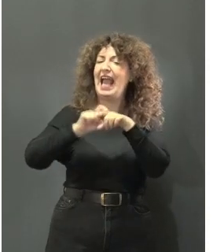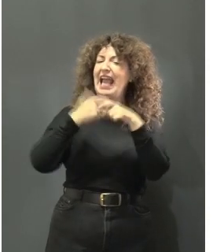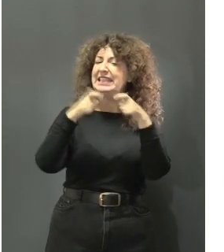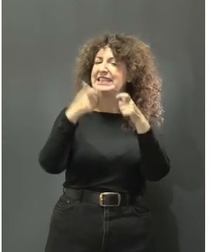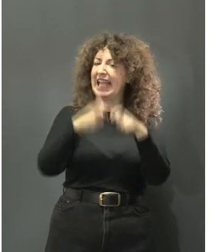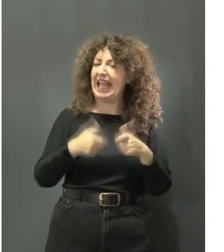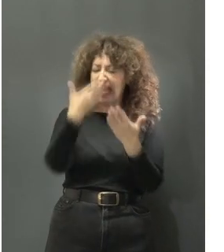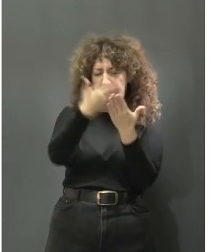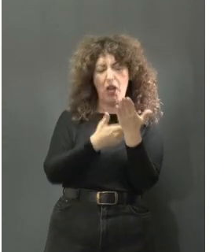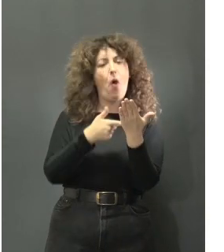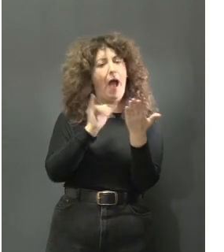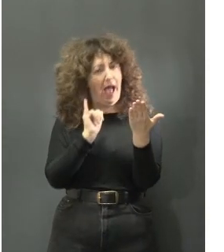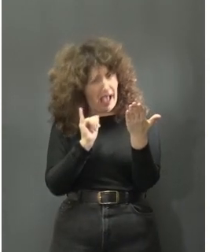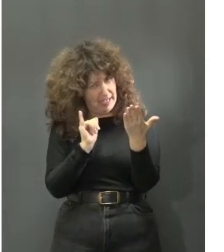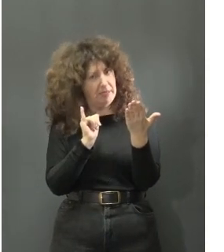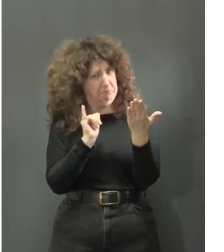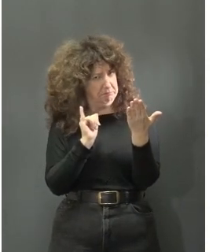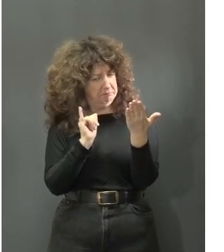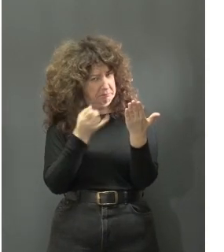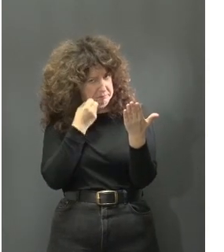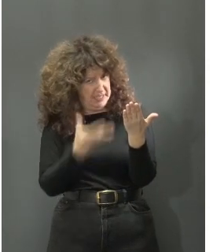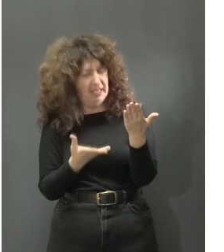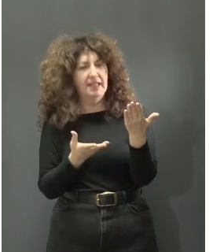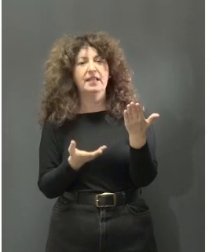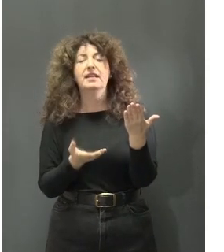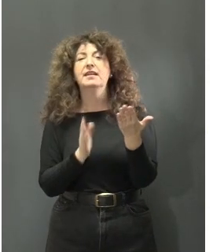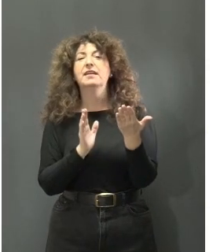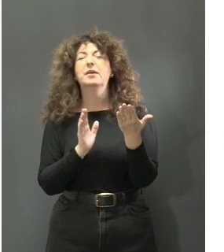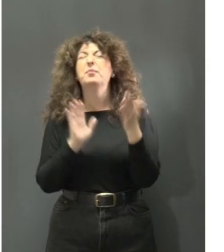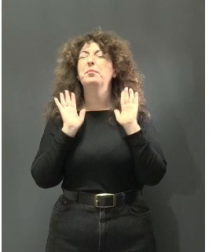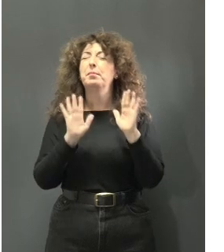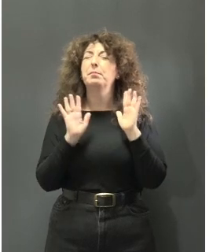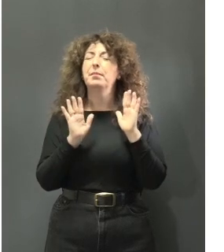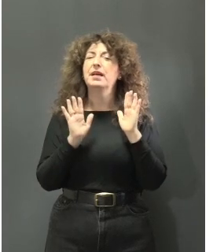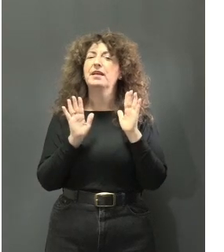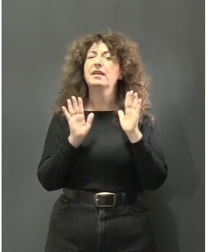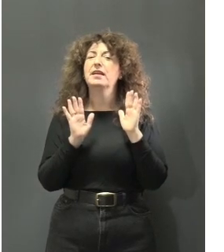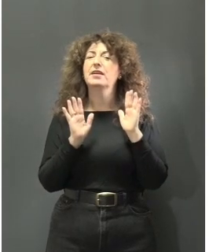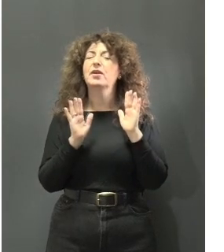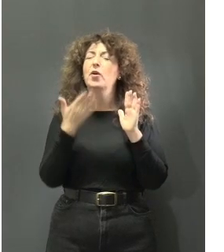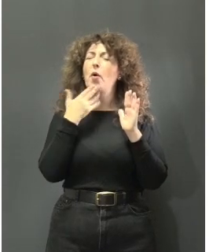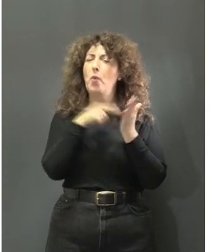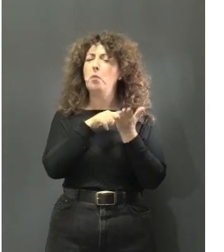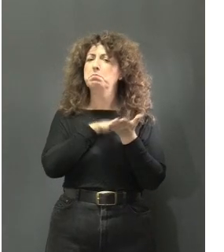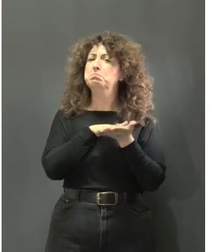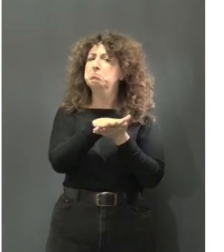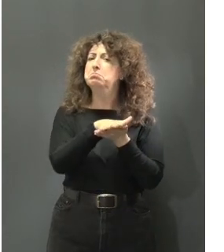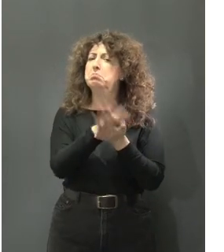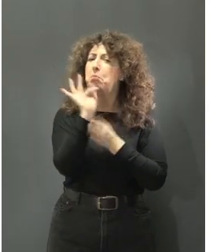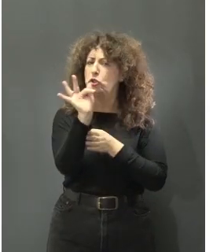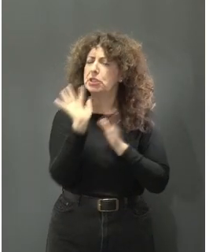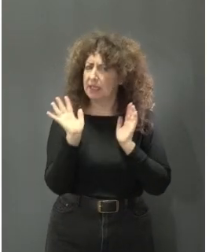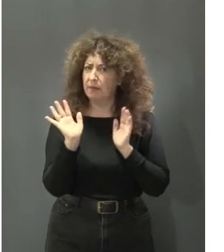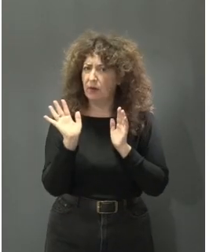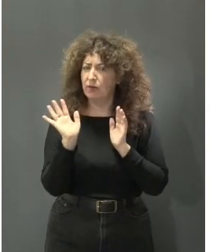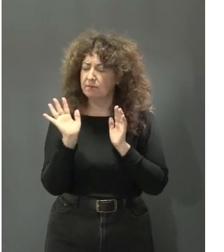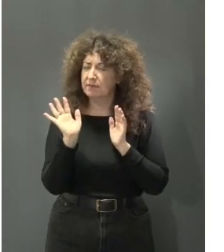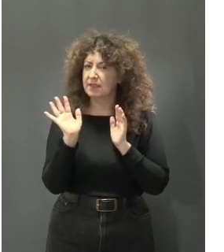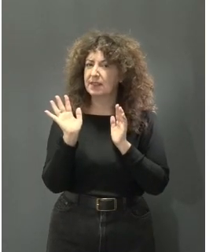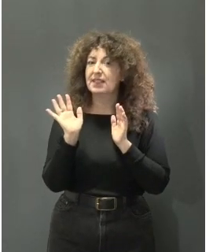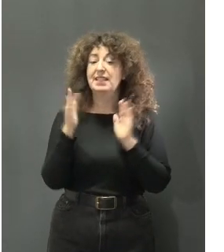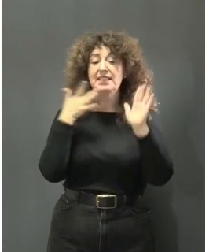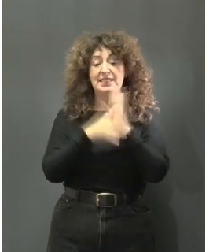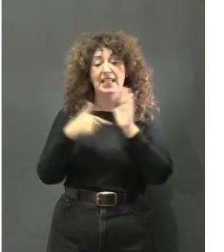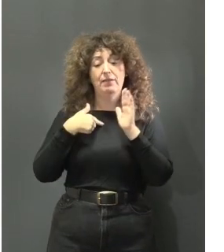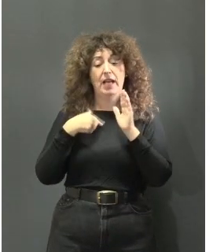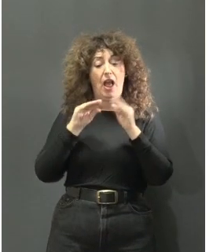guía de estilo sí ha tenido como una repercusión positiva, que es estoy haciendo